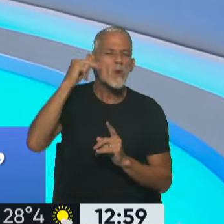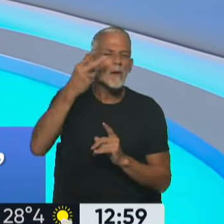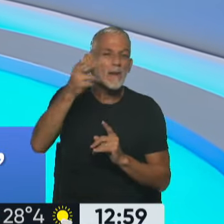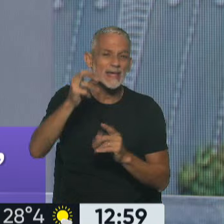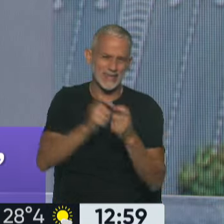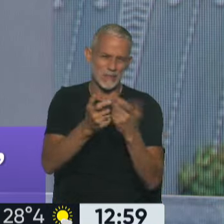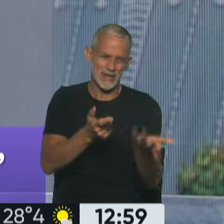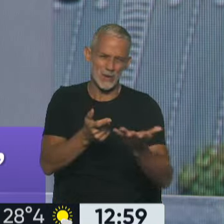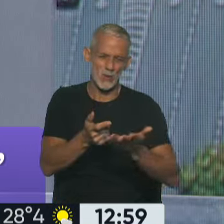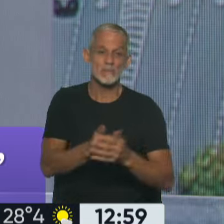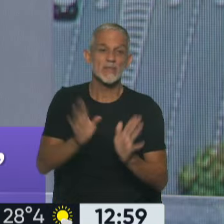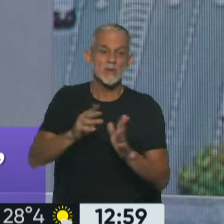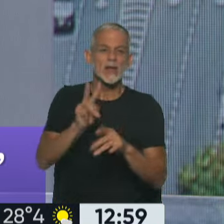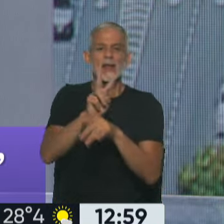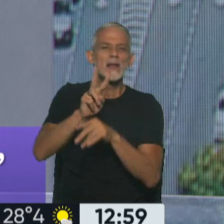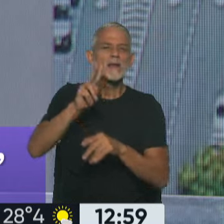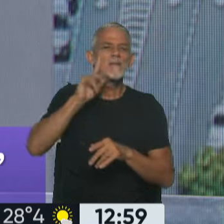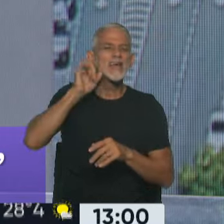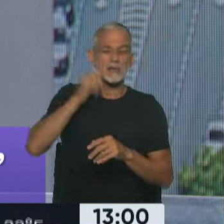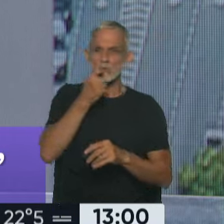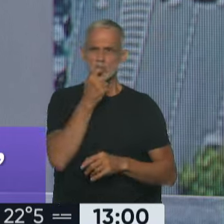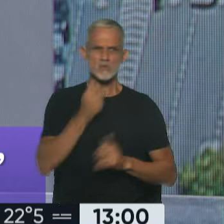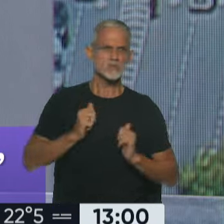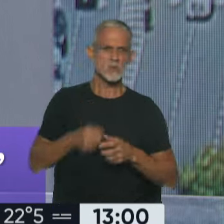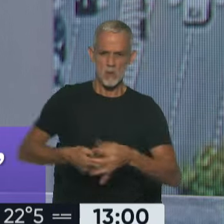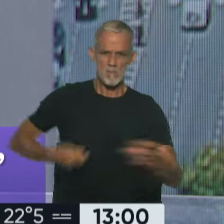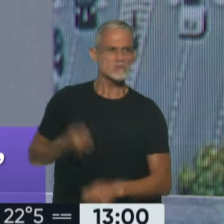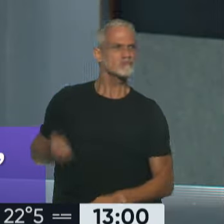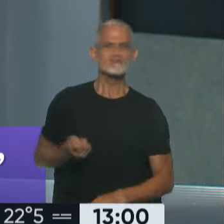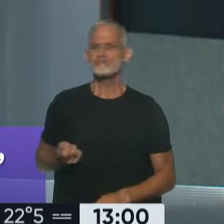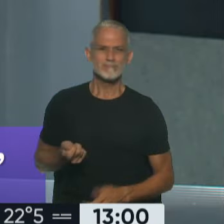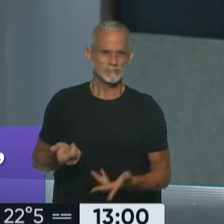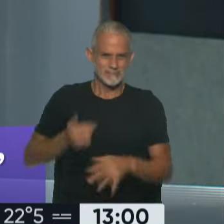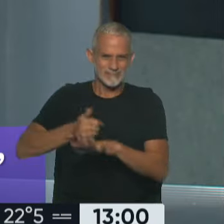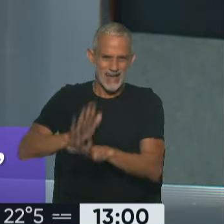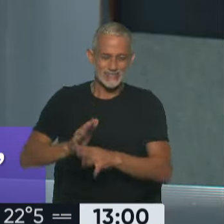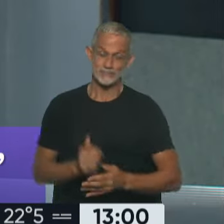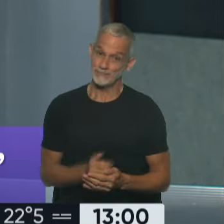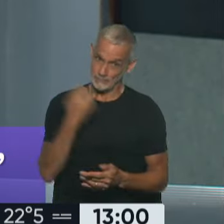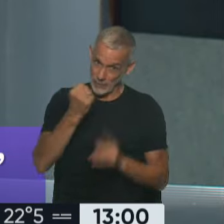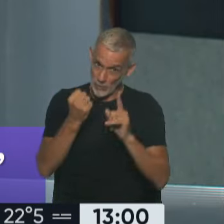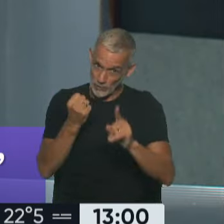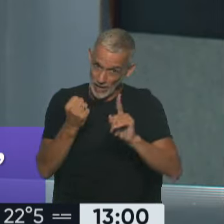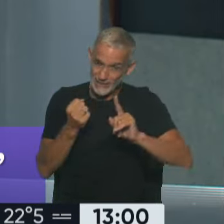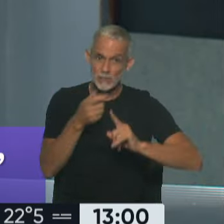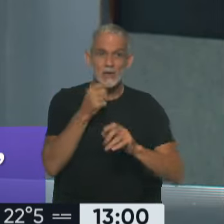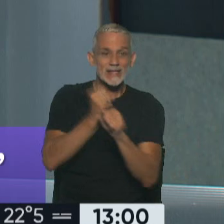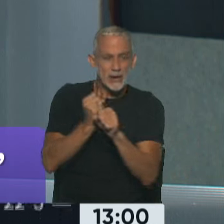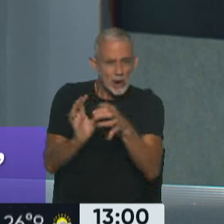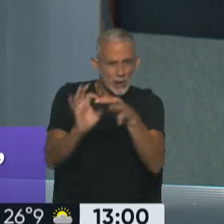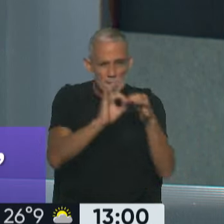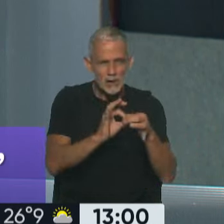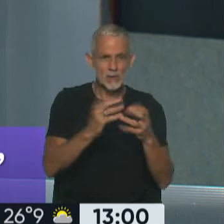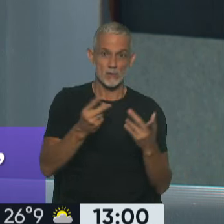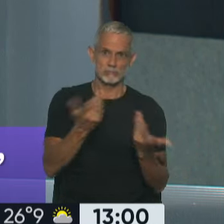película. El vigilante de la esquina con un silbato, con un machete. Me parece importante igual lo que dice, porque si no hay un trabajo conjunto